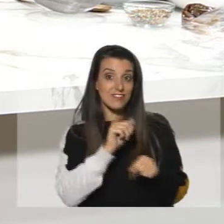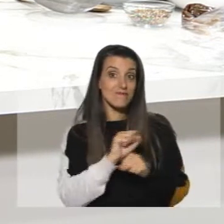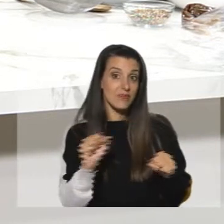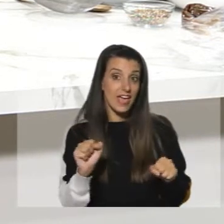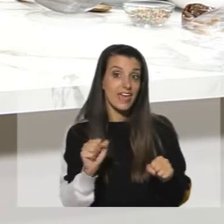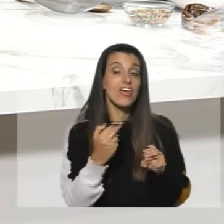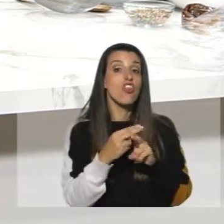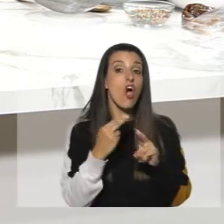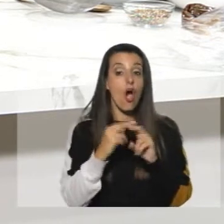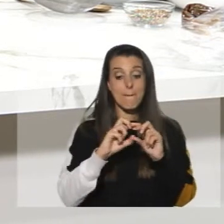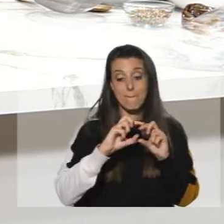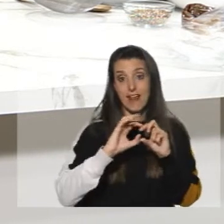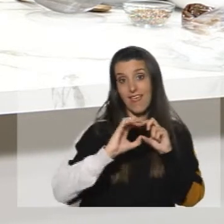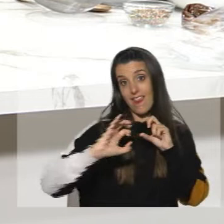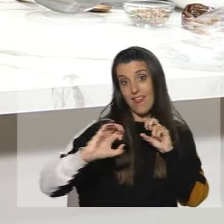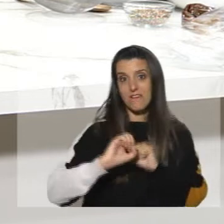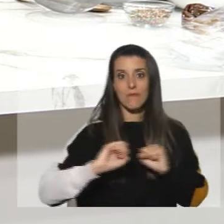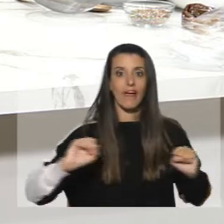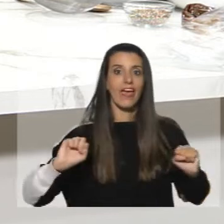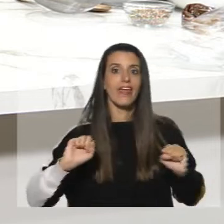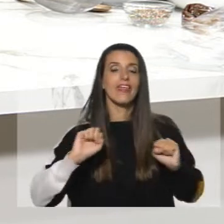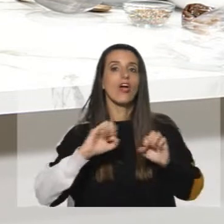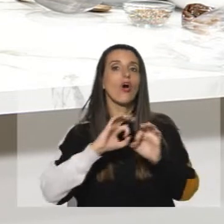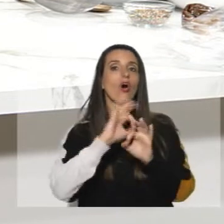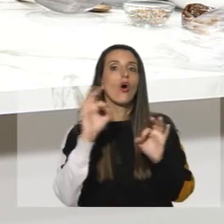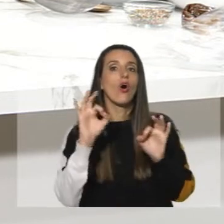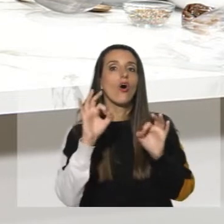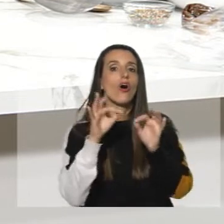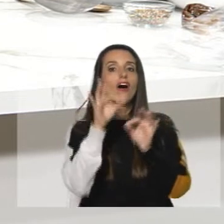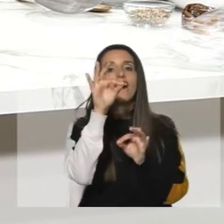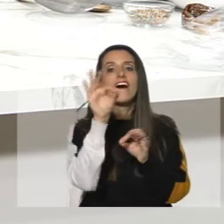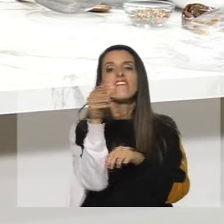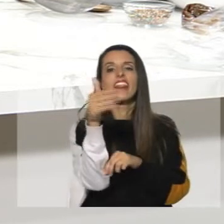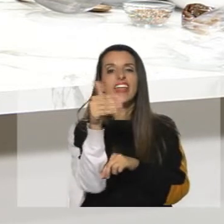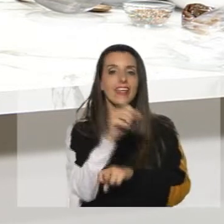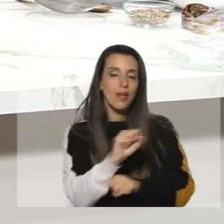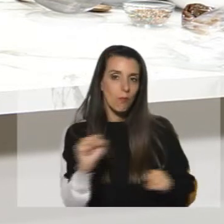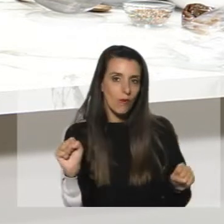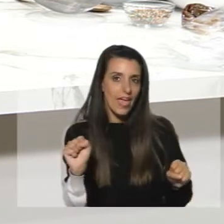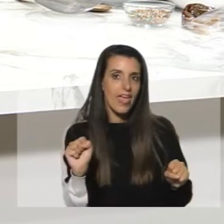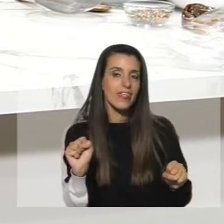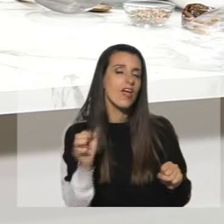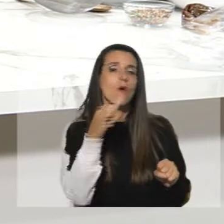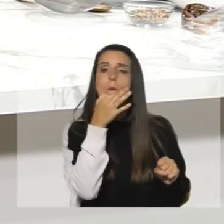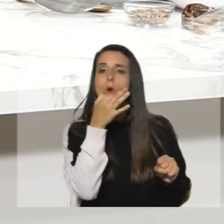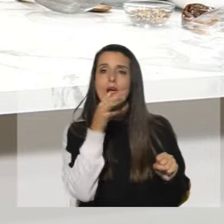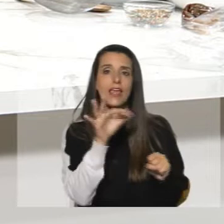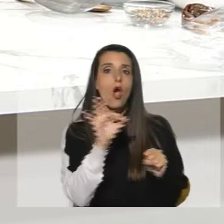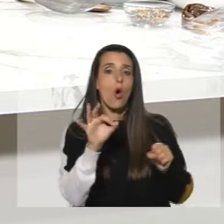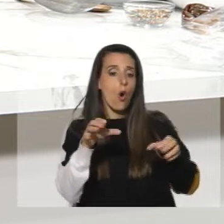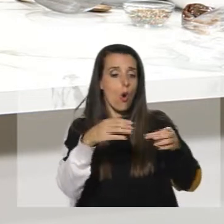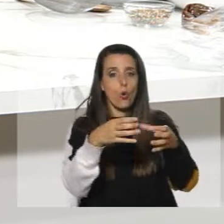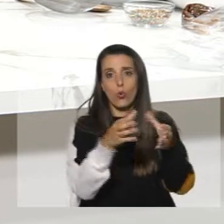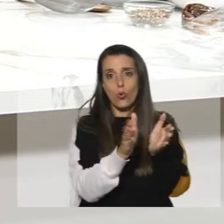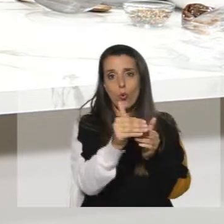Ponerle nombre o ponerle ah, algo. Ah, qué buena idea. Pueden ponerle con palitos de brochete un banderín acá arriba ah, sí. que queda re lindo. Pueden formar un cubo con otra, yo